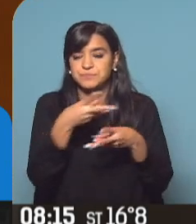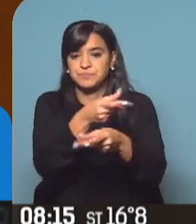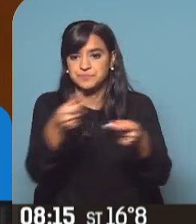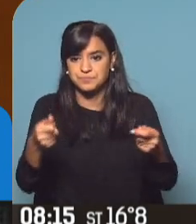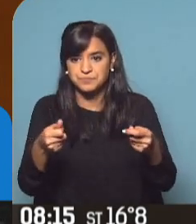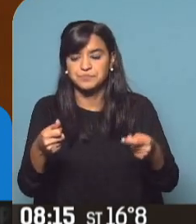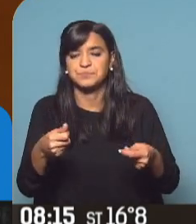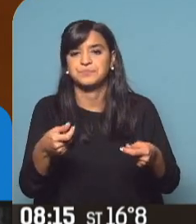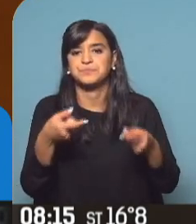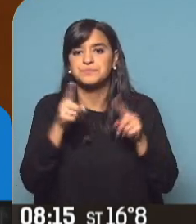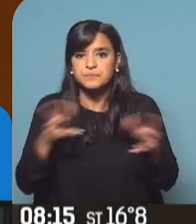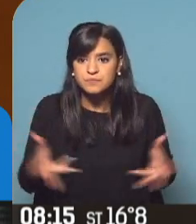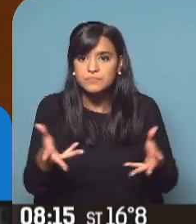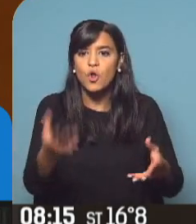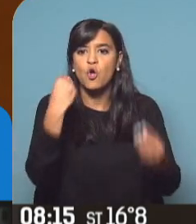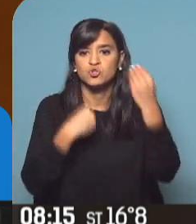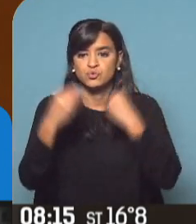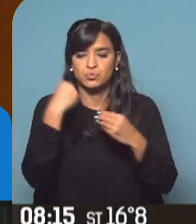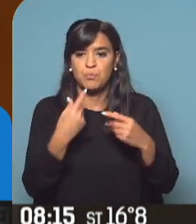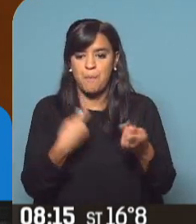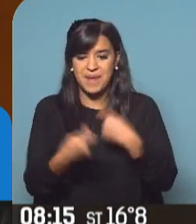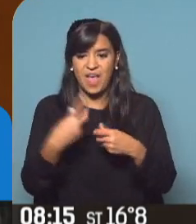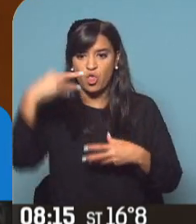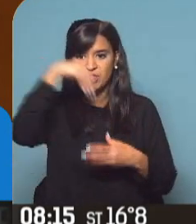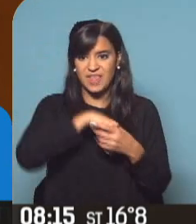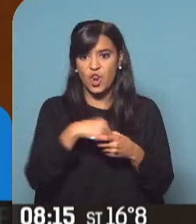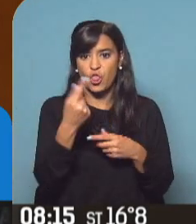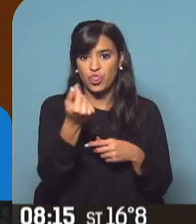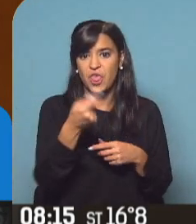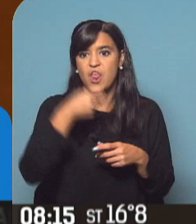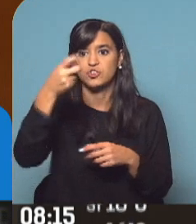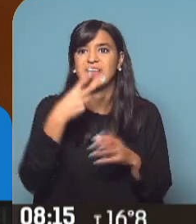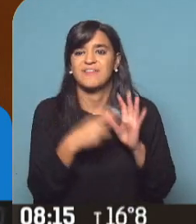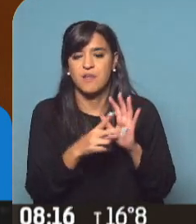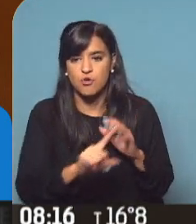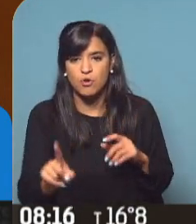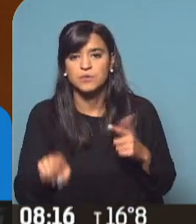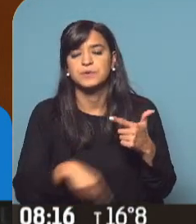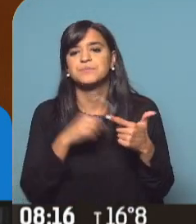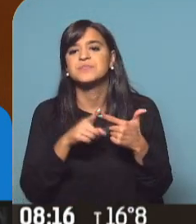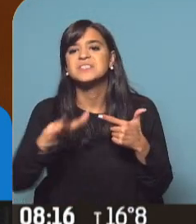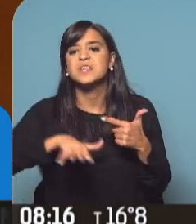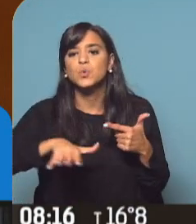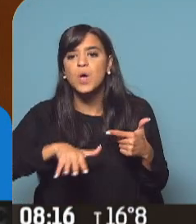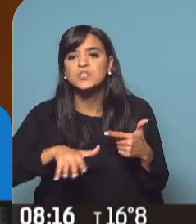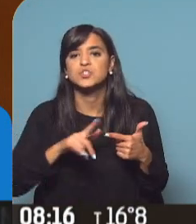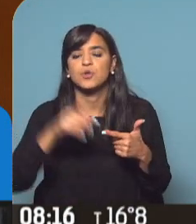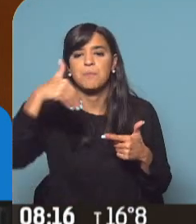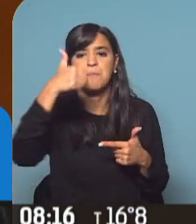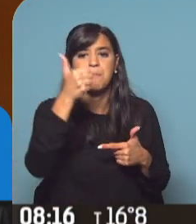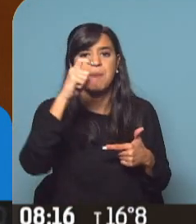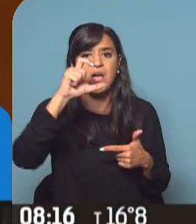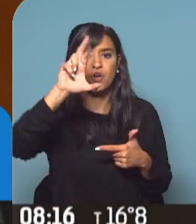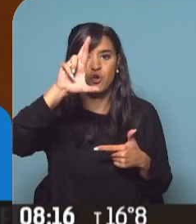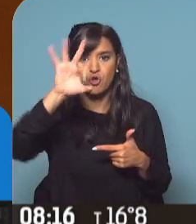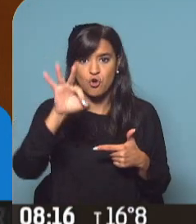poco impulsar el consumo del mercado interno con ese dinero que no hay la tarifa después tenéis una situación en la macro que no